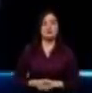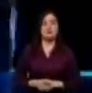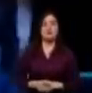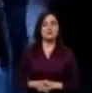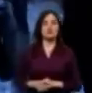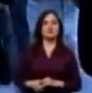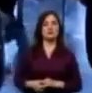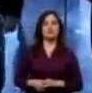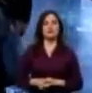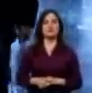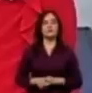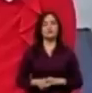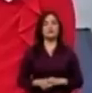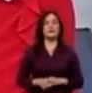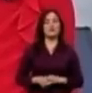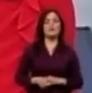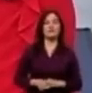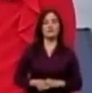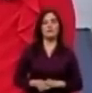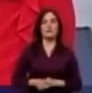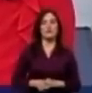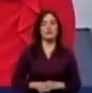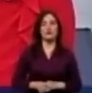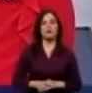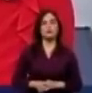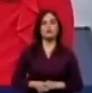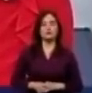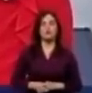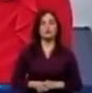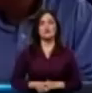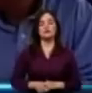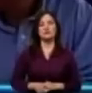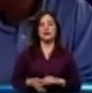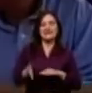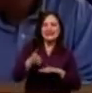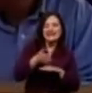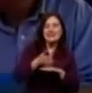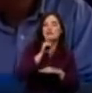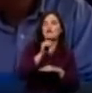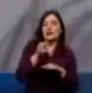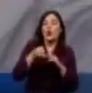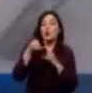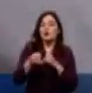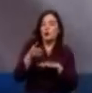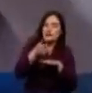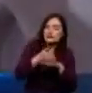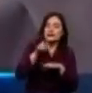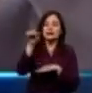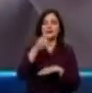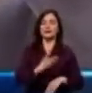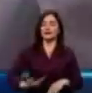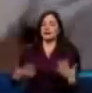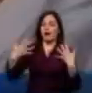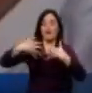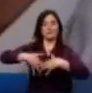Helen Quiñones, 24 horas. Y en su penúltimo enlace ciudadano realizado en Jaramijó, Manabí, el